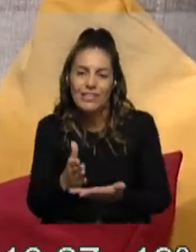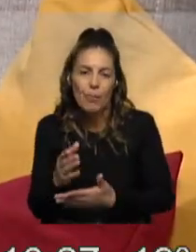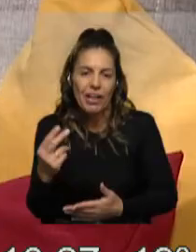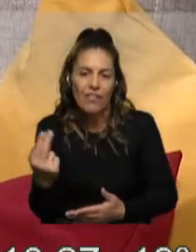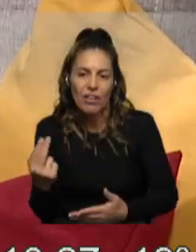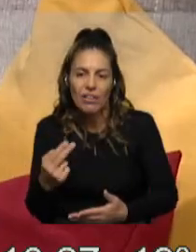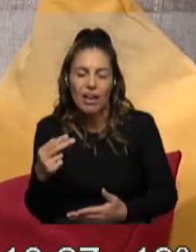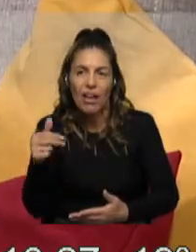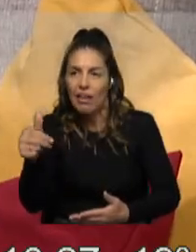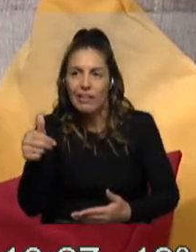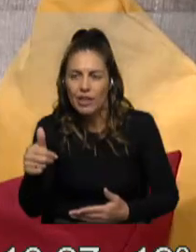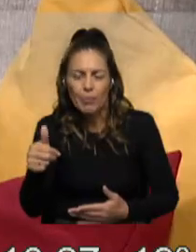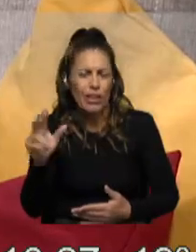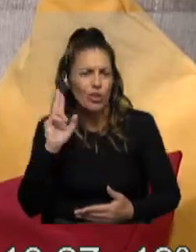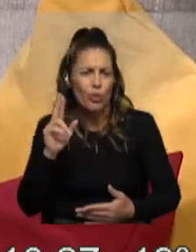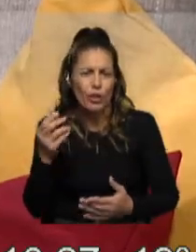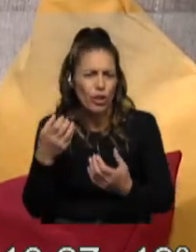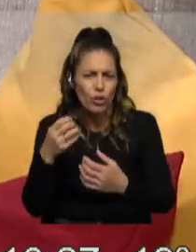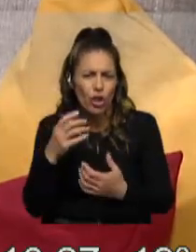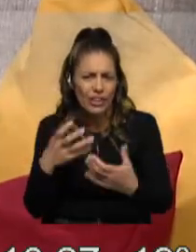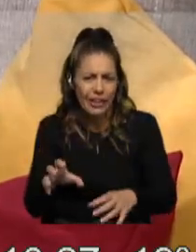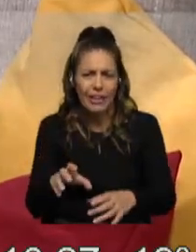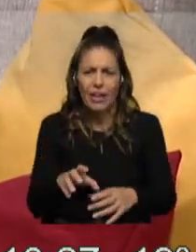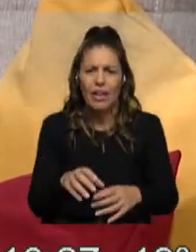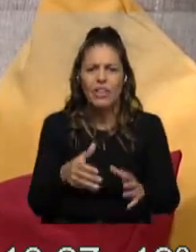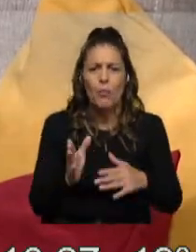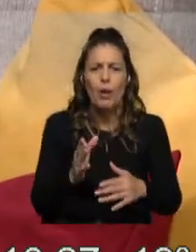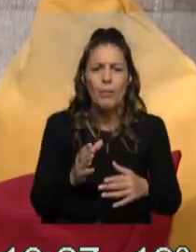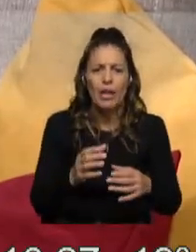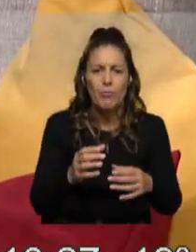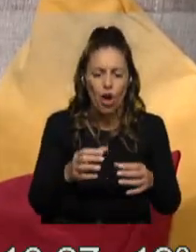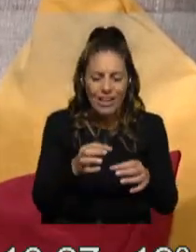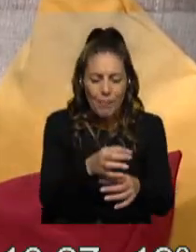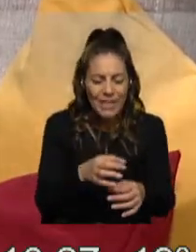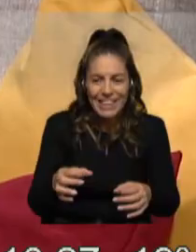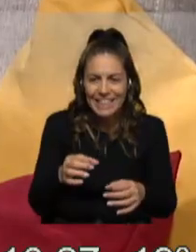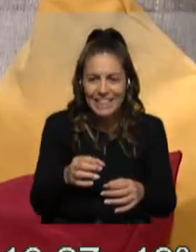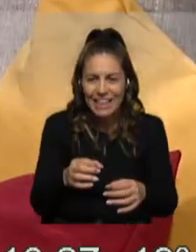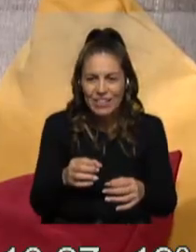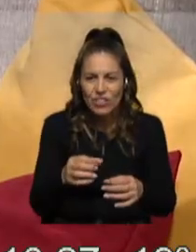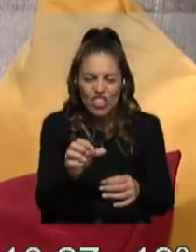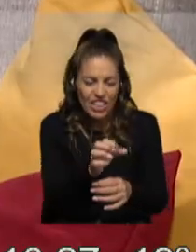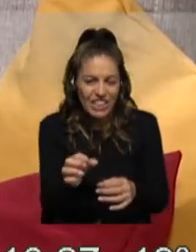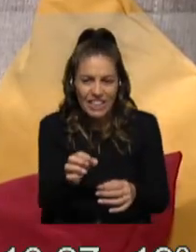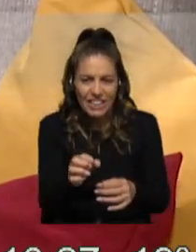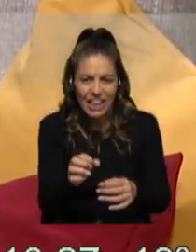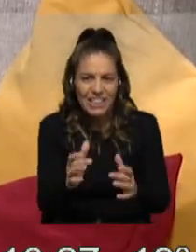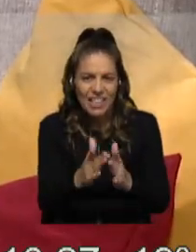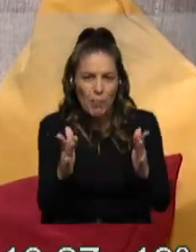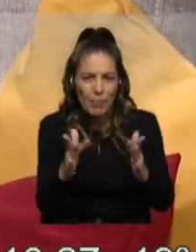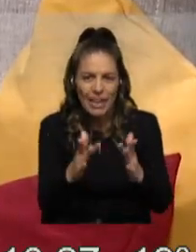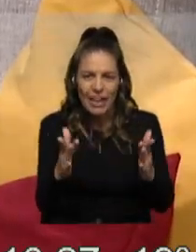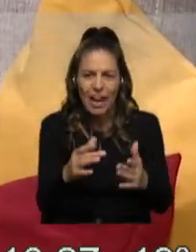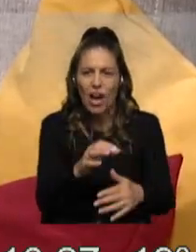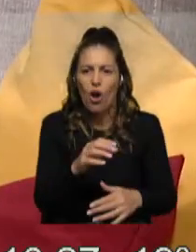chiquititas y el gato tiene pelos en las patas, entonces se le pega. Hay veces que son muy grandes. Hay veces que nosotros compramos para. No, con limón, aroma